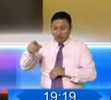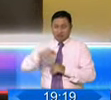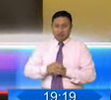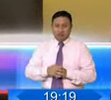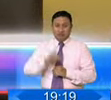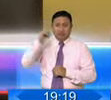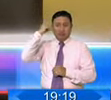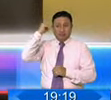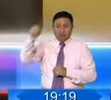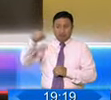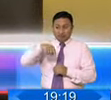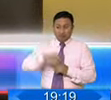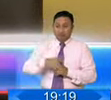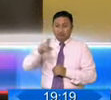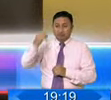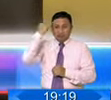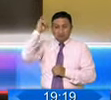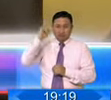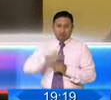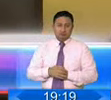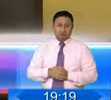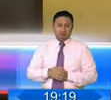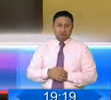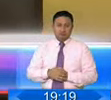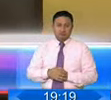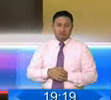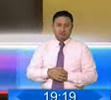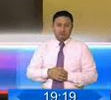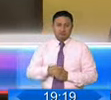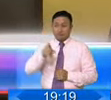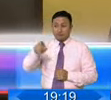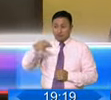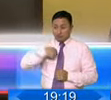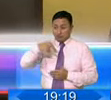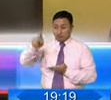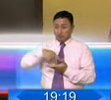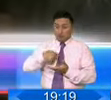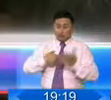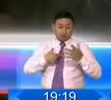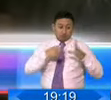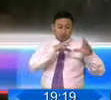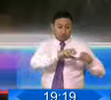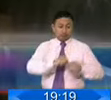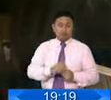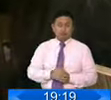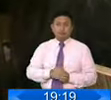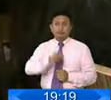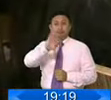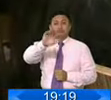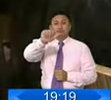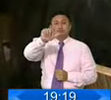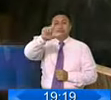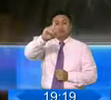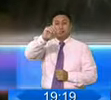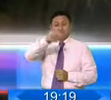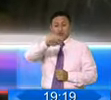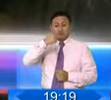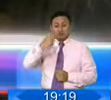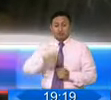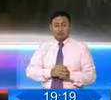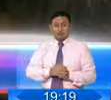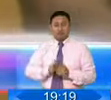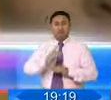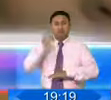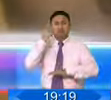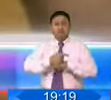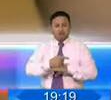el gobierno como los autores que les contratan a ellos para secuestrarme. Pero Valdá insiste en que la orden de ese secuestro la